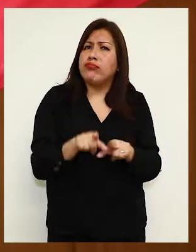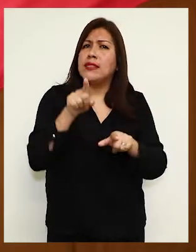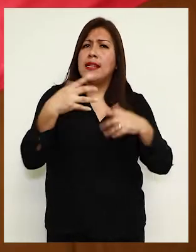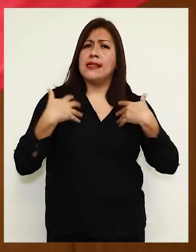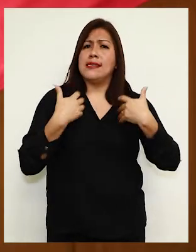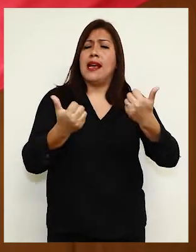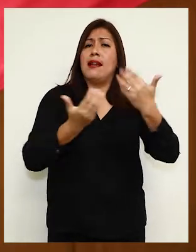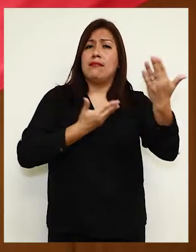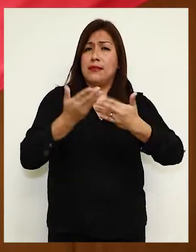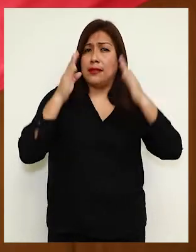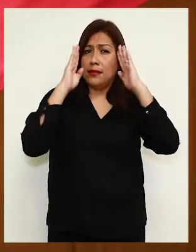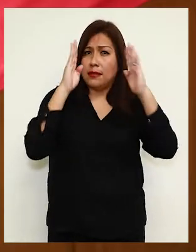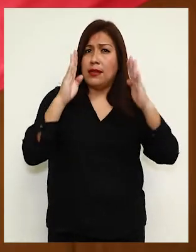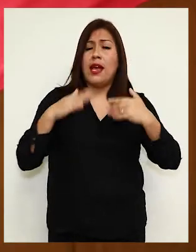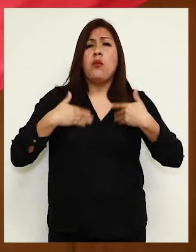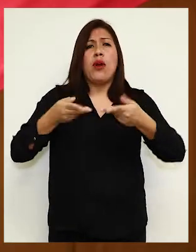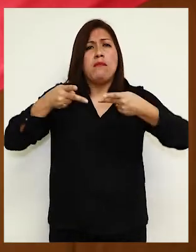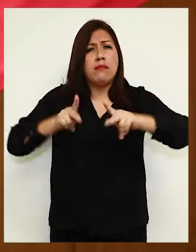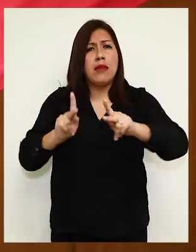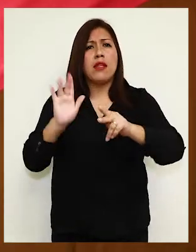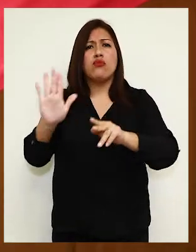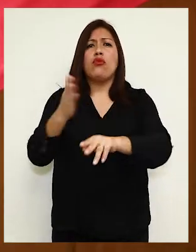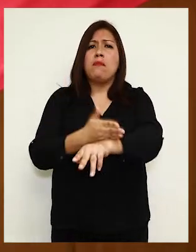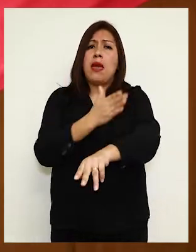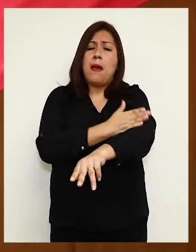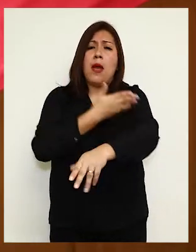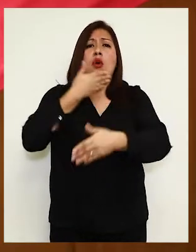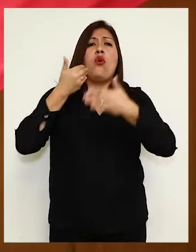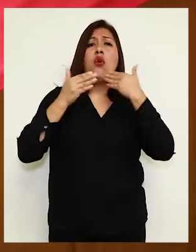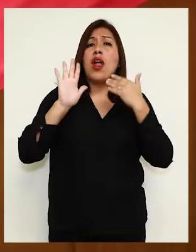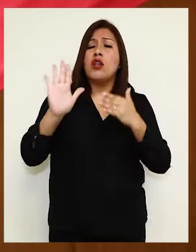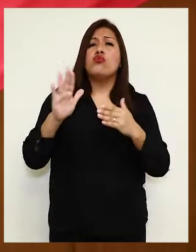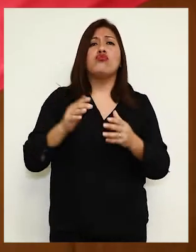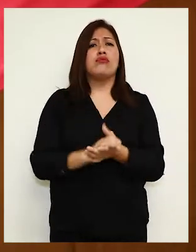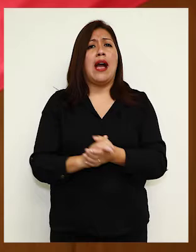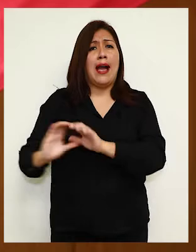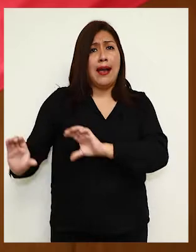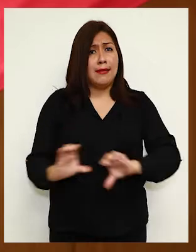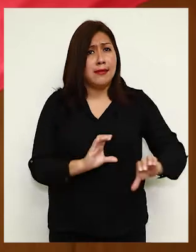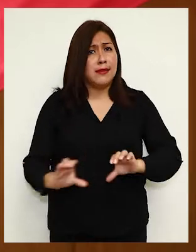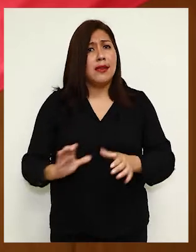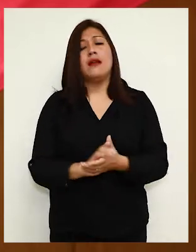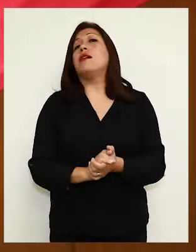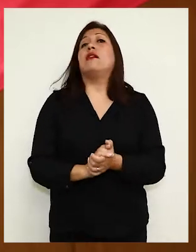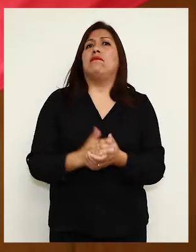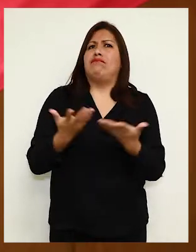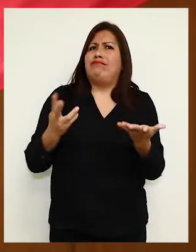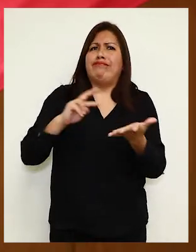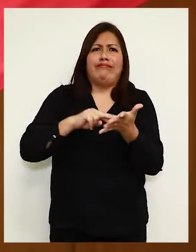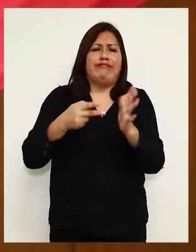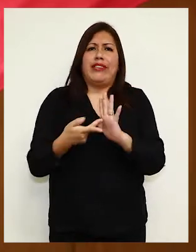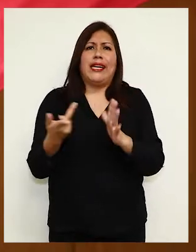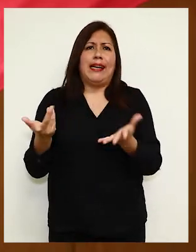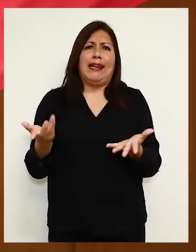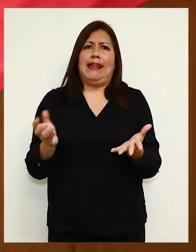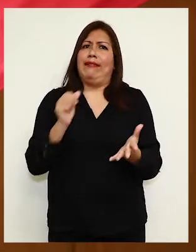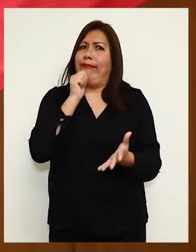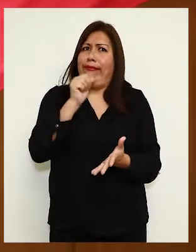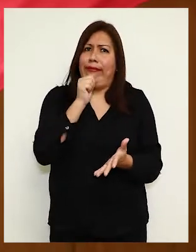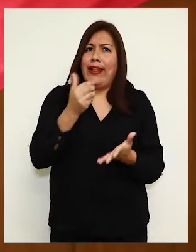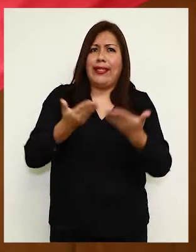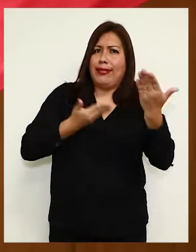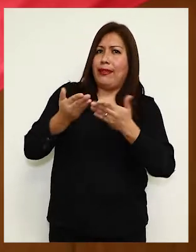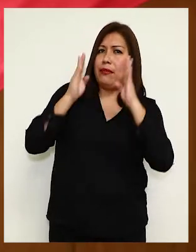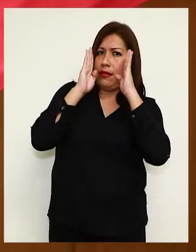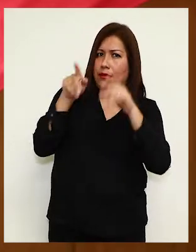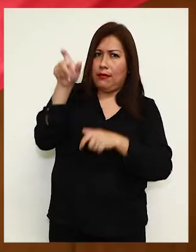que finalmente le permita mejorar su empleabilidad, no estamos hablando absolutamente de ningún servicio. Es por eso